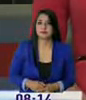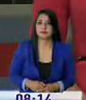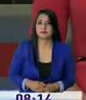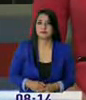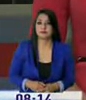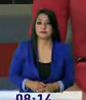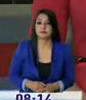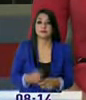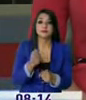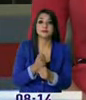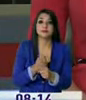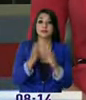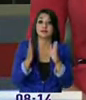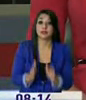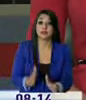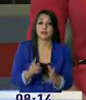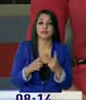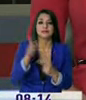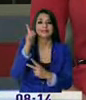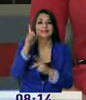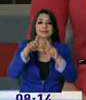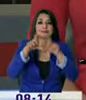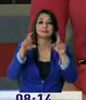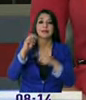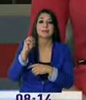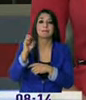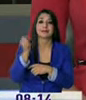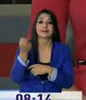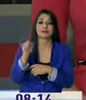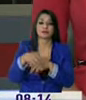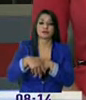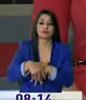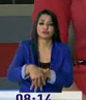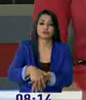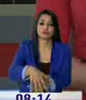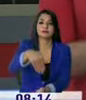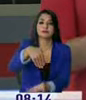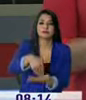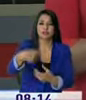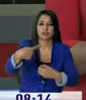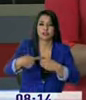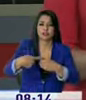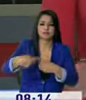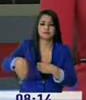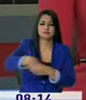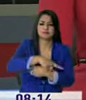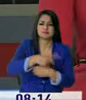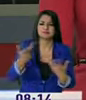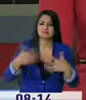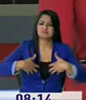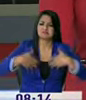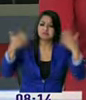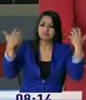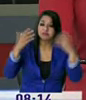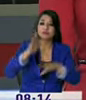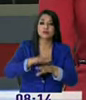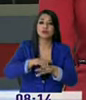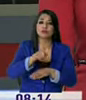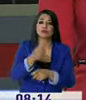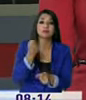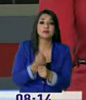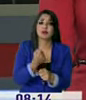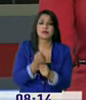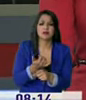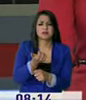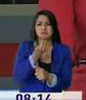Y decenas de trabajadores y dirigentes de Maceo realizaron una marcha en el centro de Quito. Los manifestantes protestaron ante las situaciones precarias para